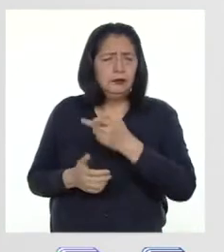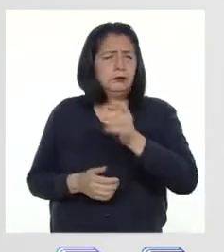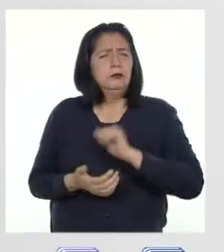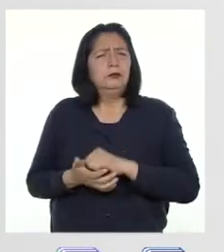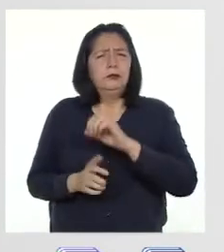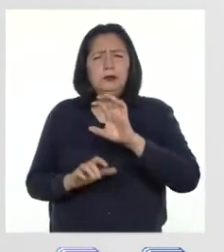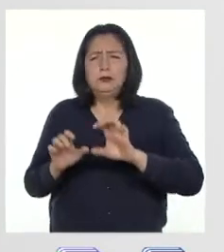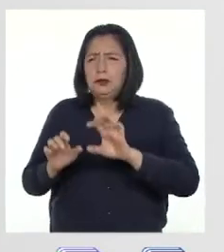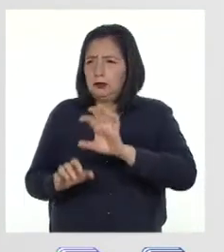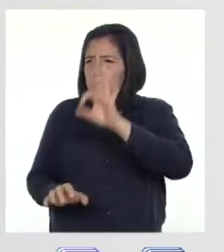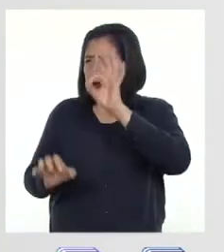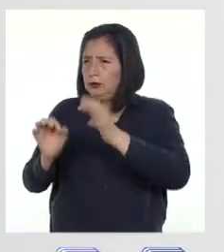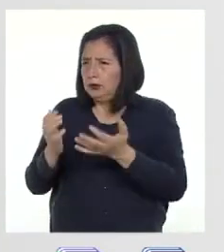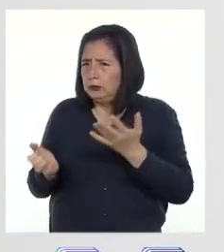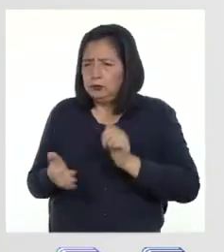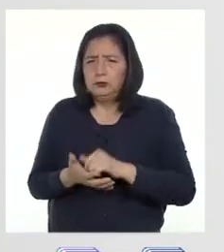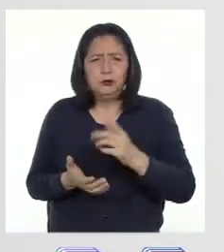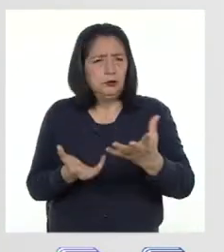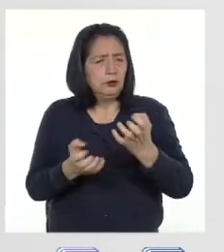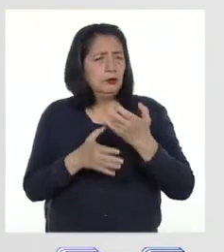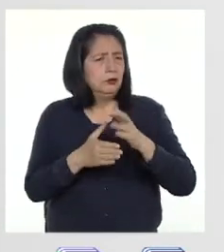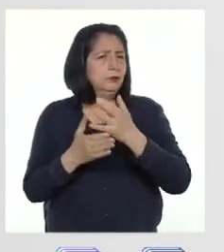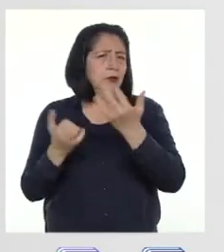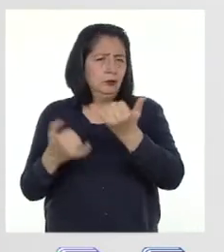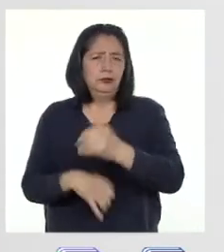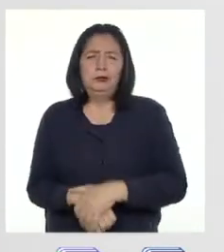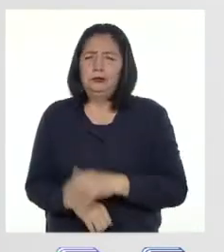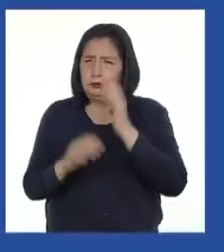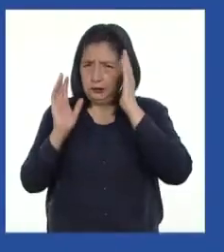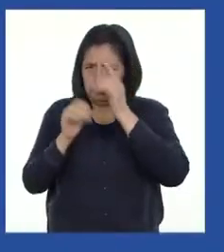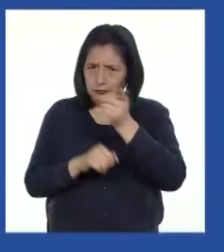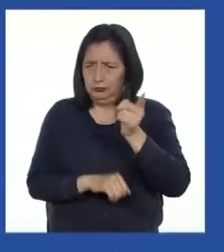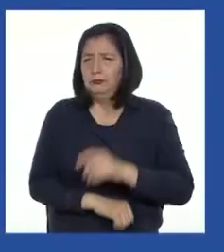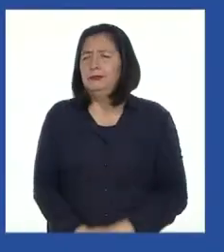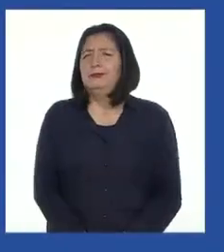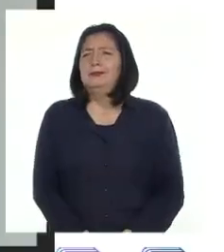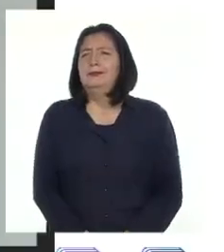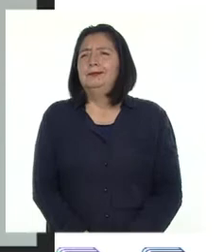hicieron algunos hallazgos que nos quieren compartir hoy. Escuchemos.